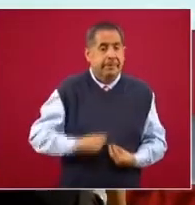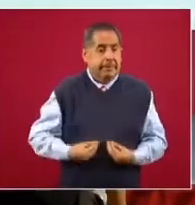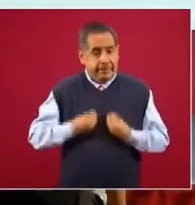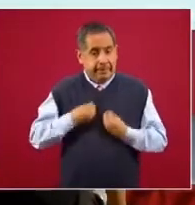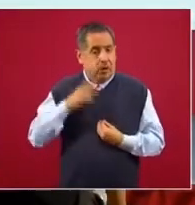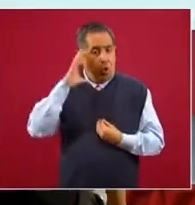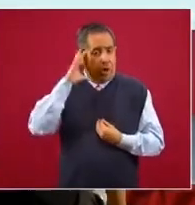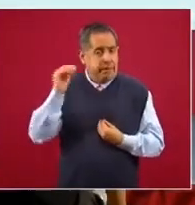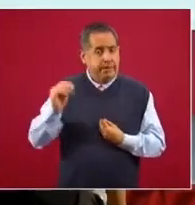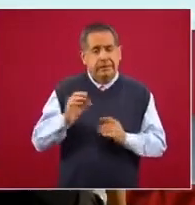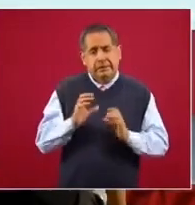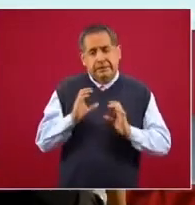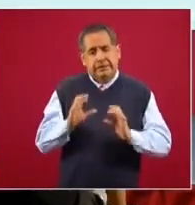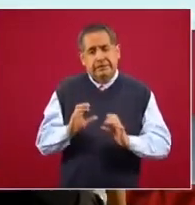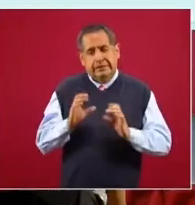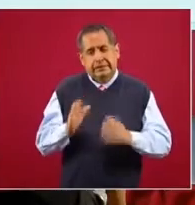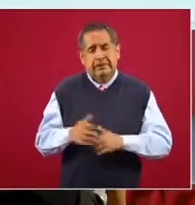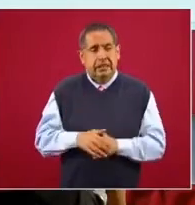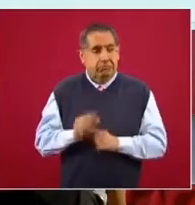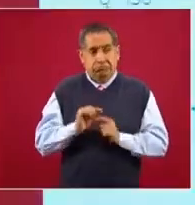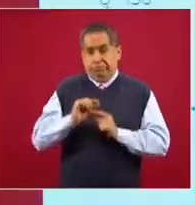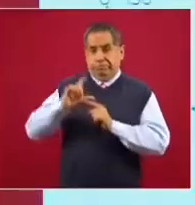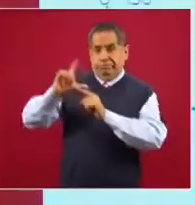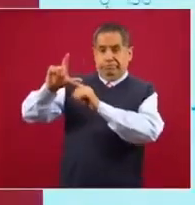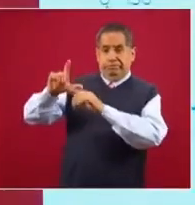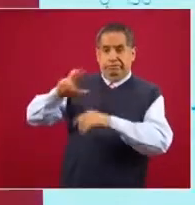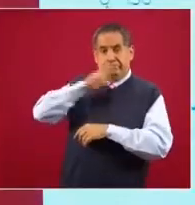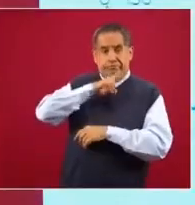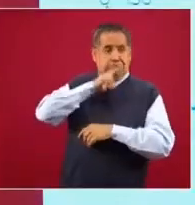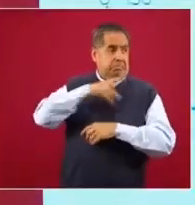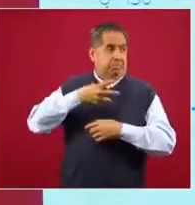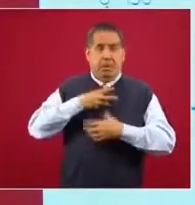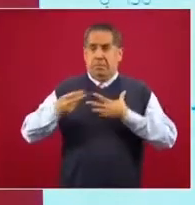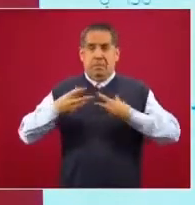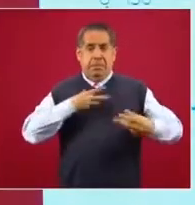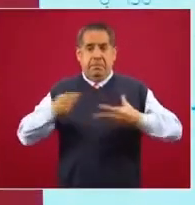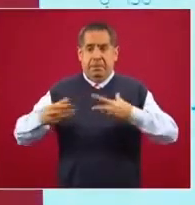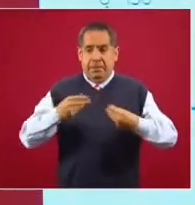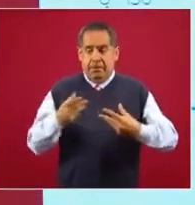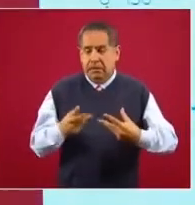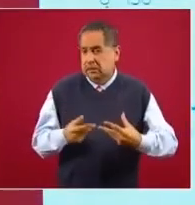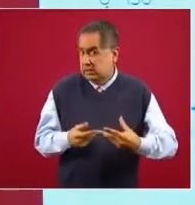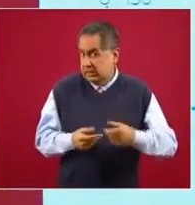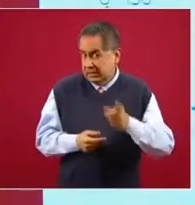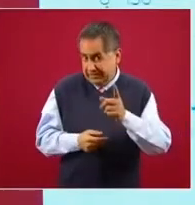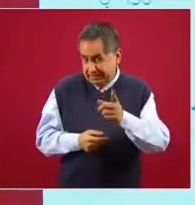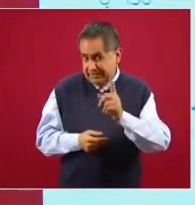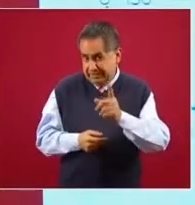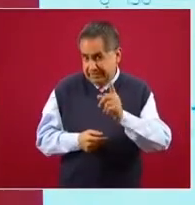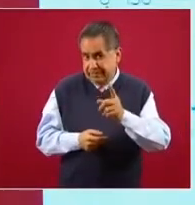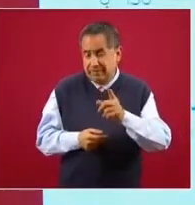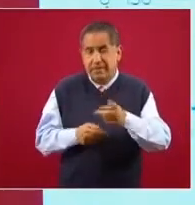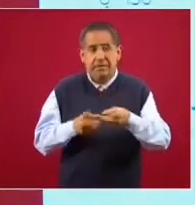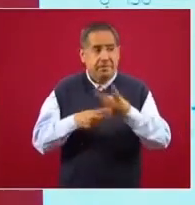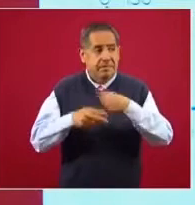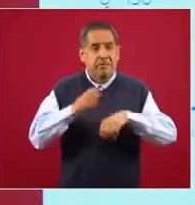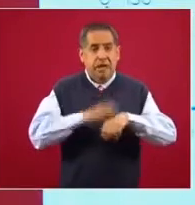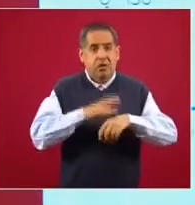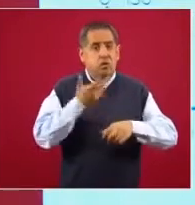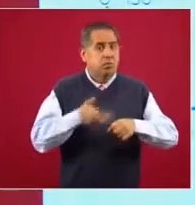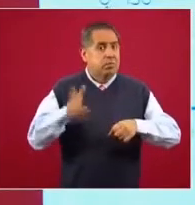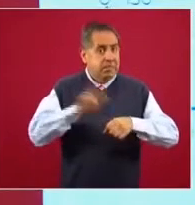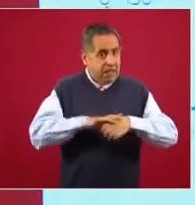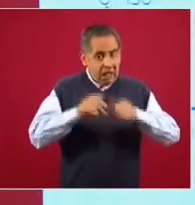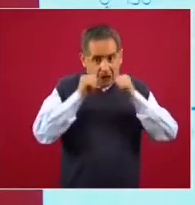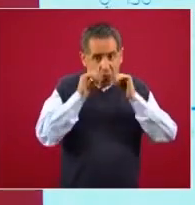residen en el estado de Colima. Esta aceleración puede en su momento producir importante demanda de atención,